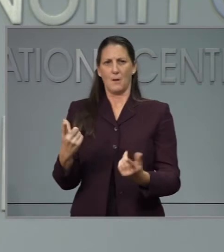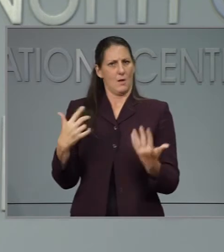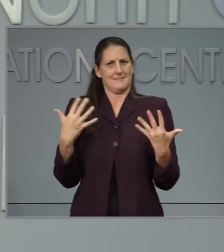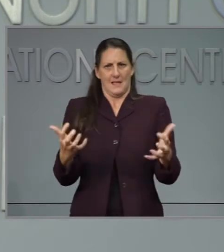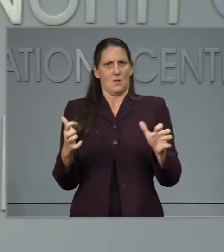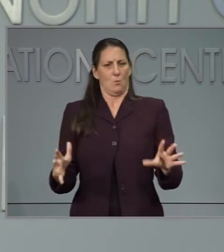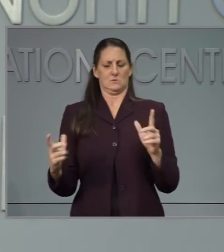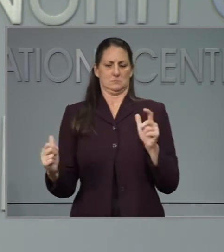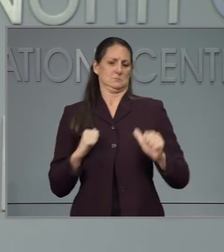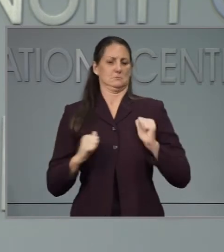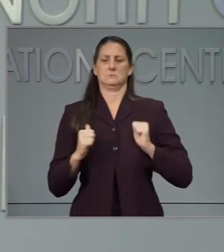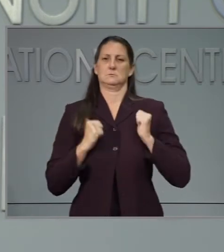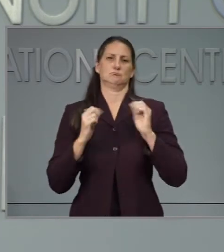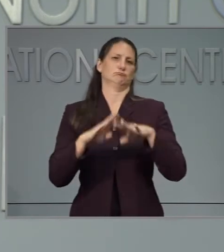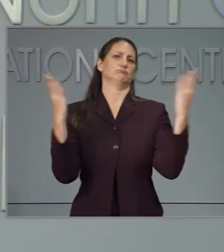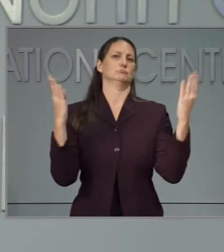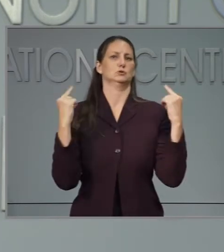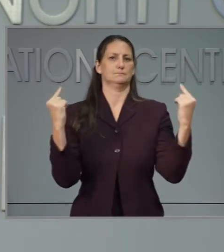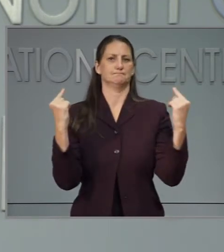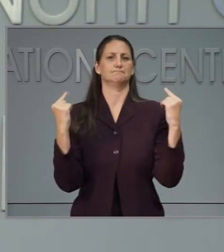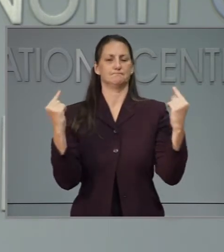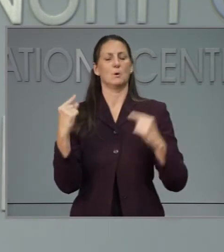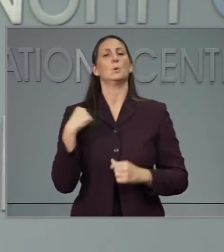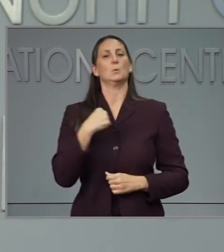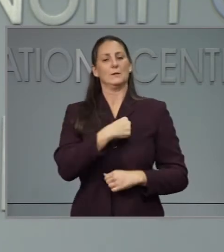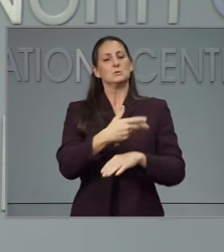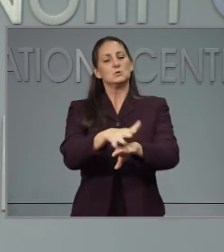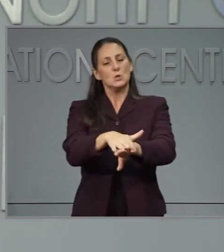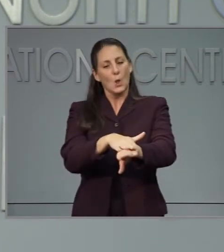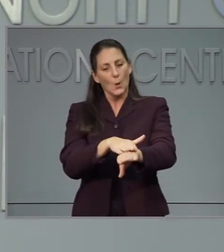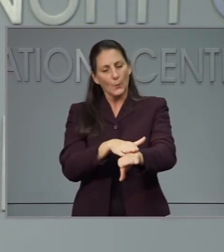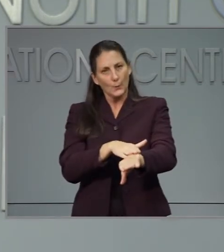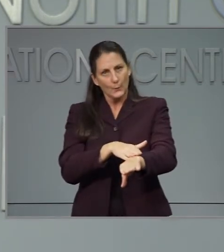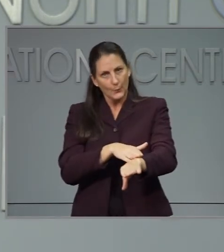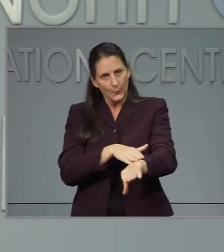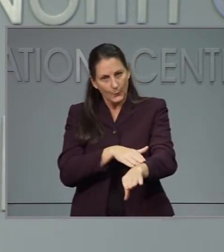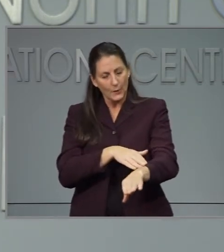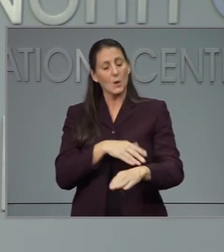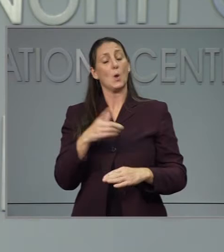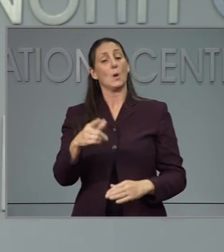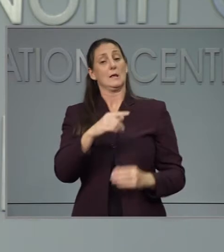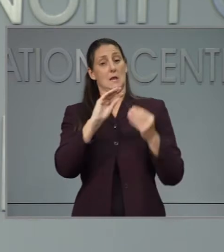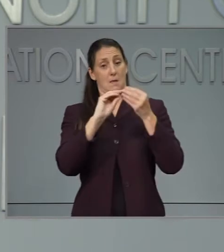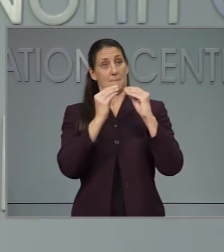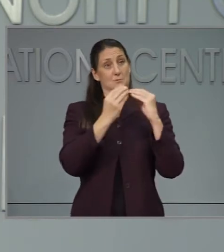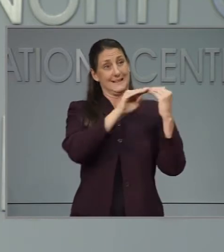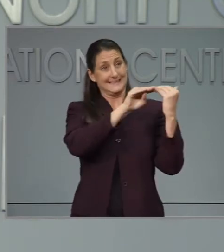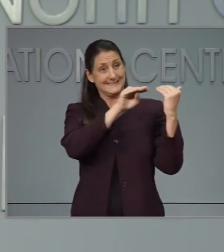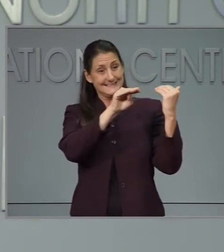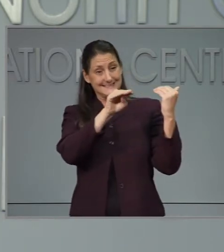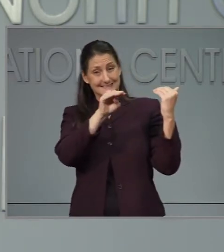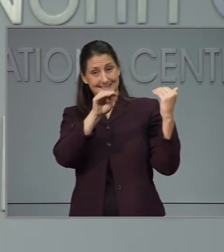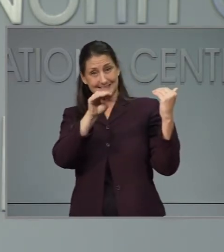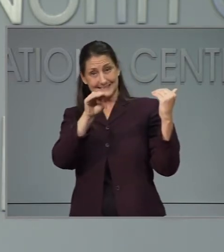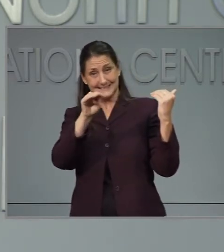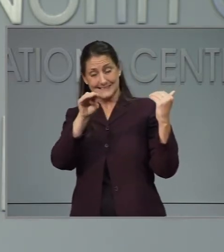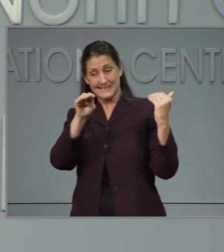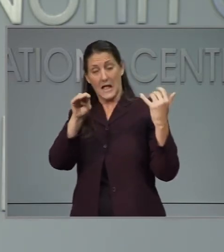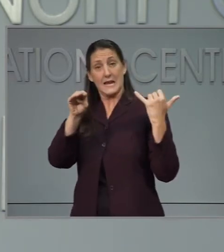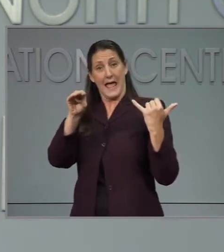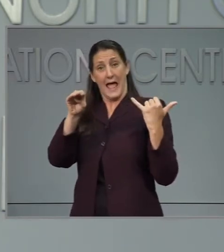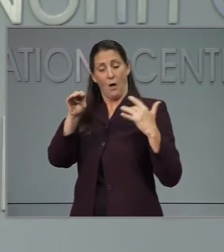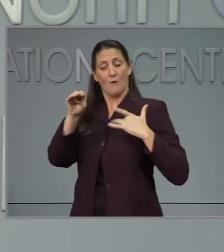el momento ahora de avanzar. Y yo creo que es un movimiento positivo que puede ayudar a impulsar